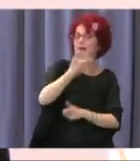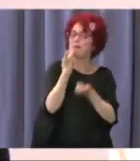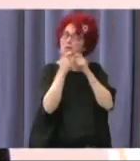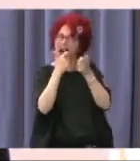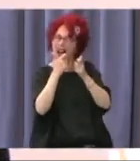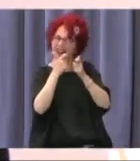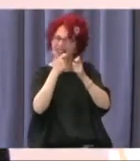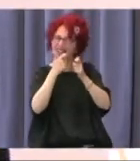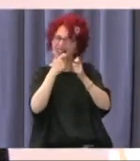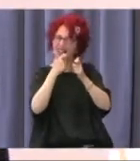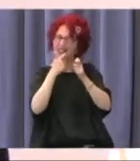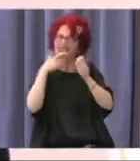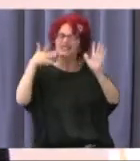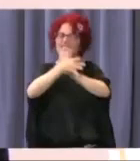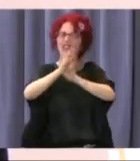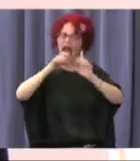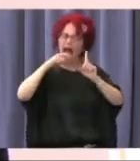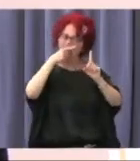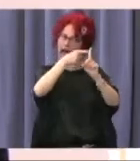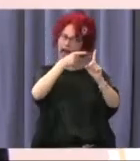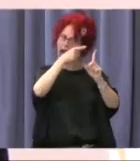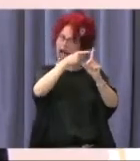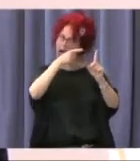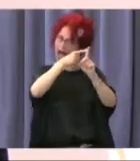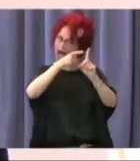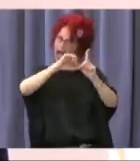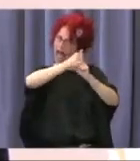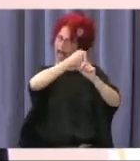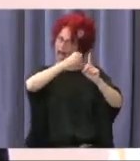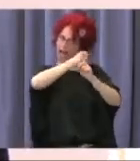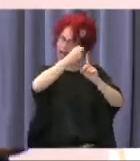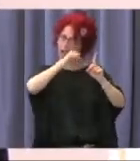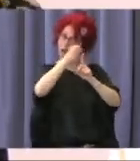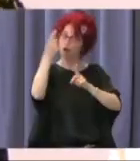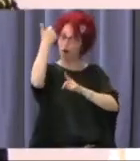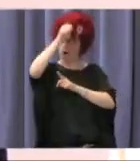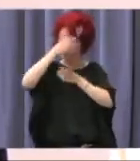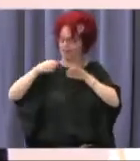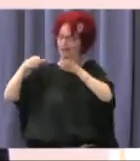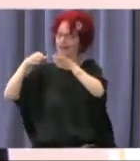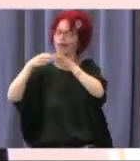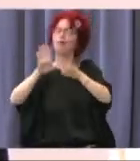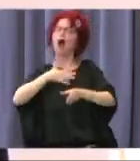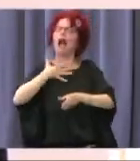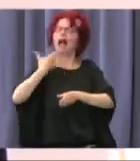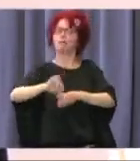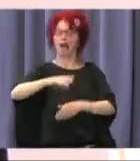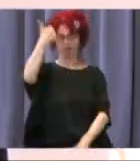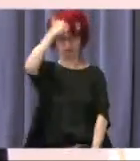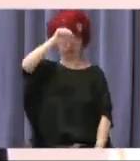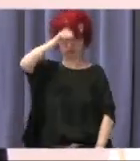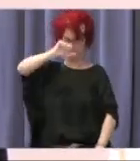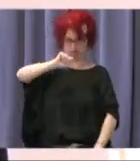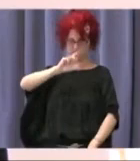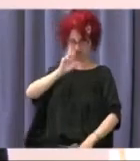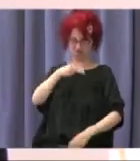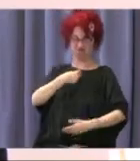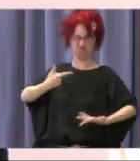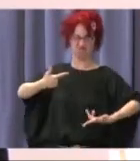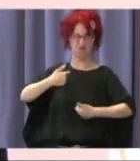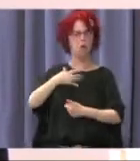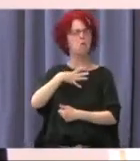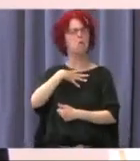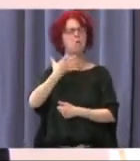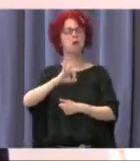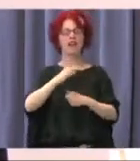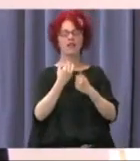acoso. Porque normalmente lo hacen los hombres en manada, en grupo, macho alfa, que puede decirle a la mujer lo que sea porque